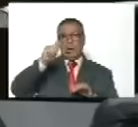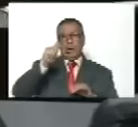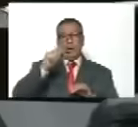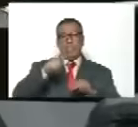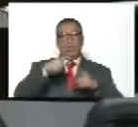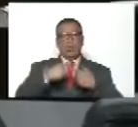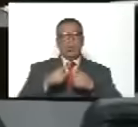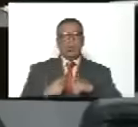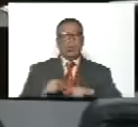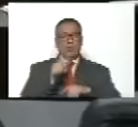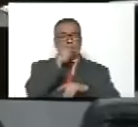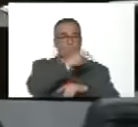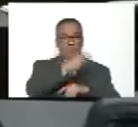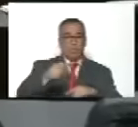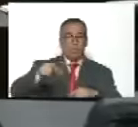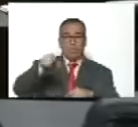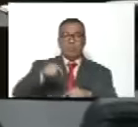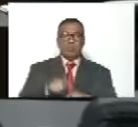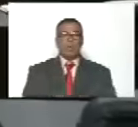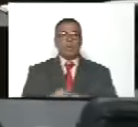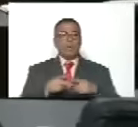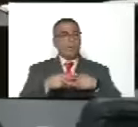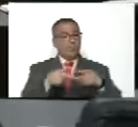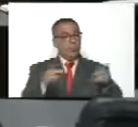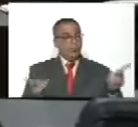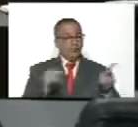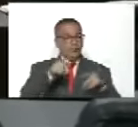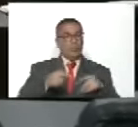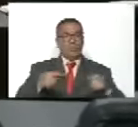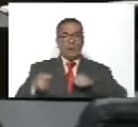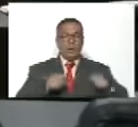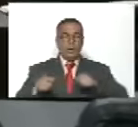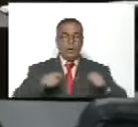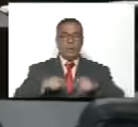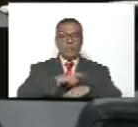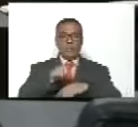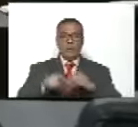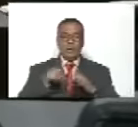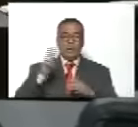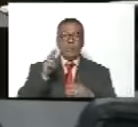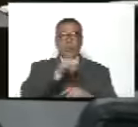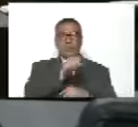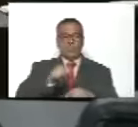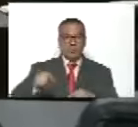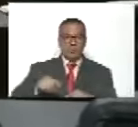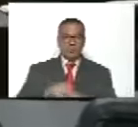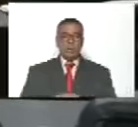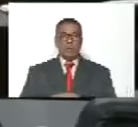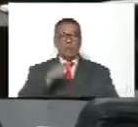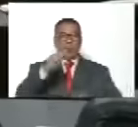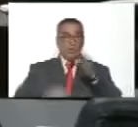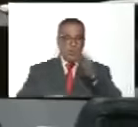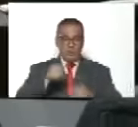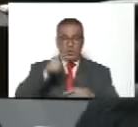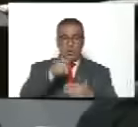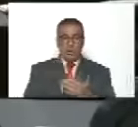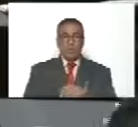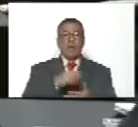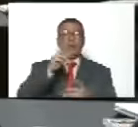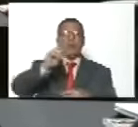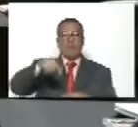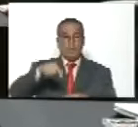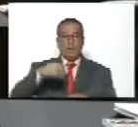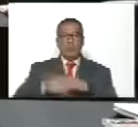ante los funcionarios públicos, rendimos cuentas ante la Contraloría General de la República, las personas jurídicas con fines de lucro lo hacen